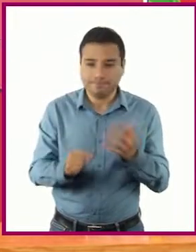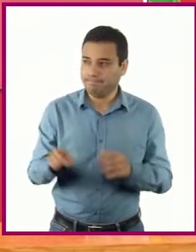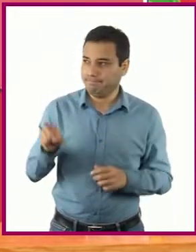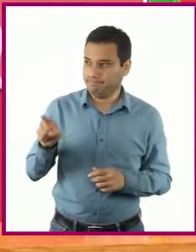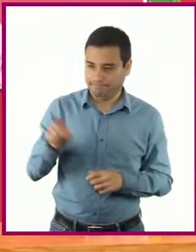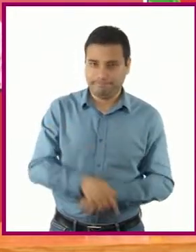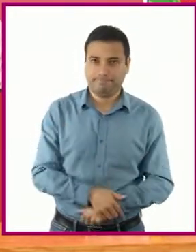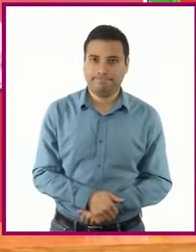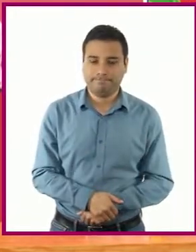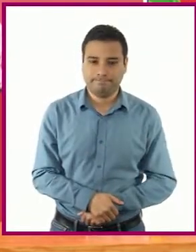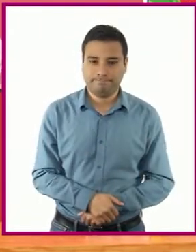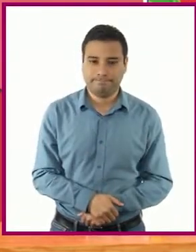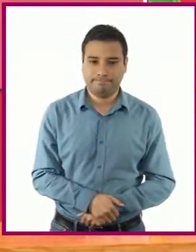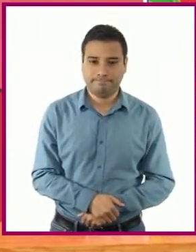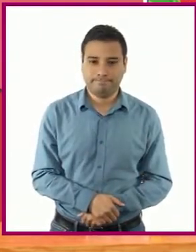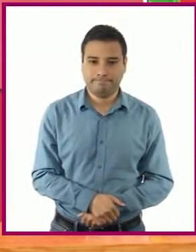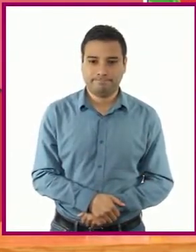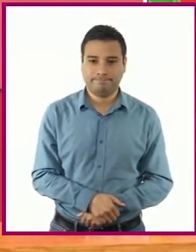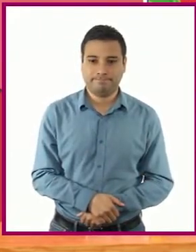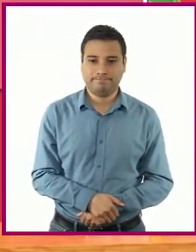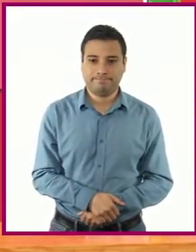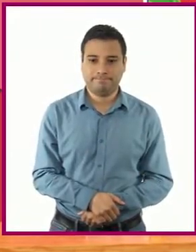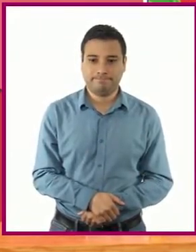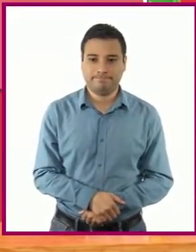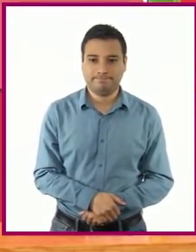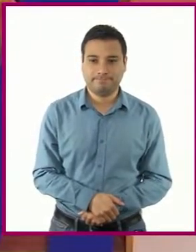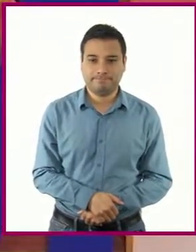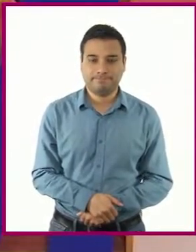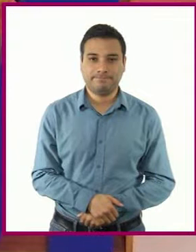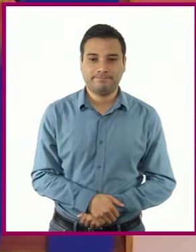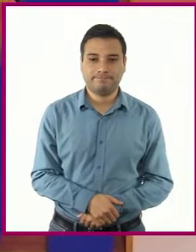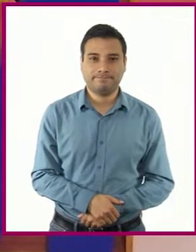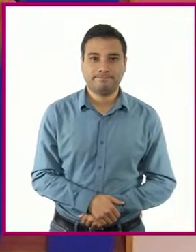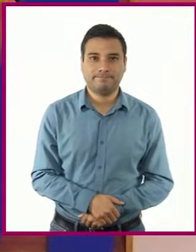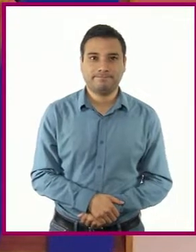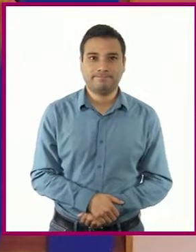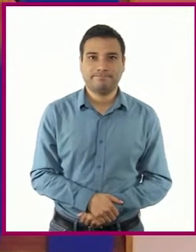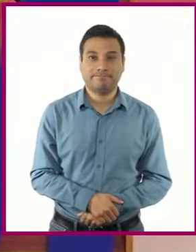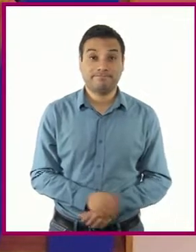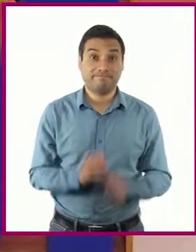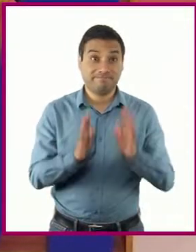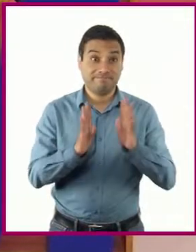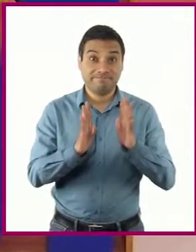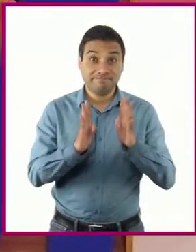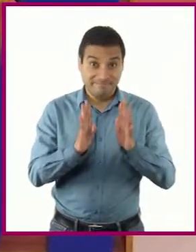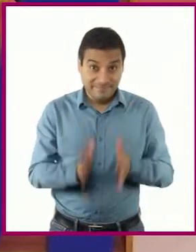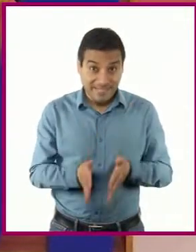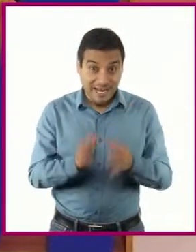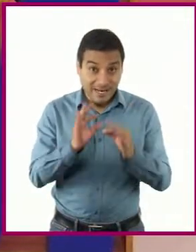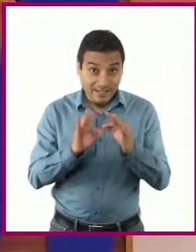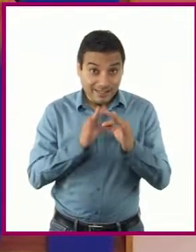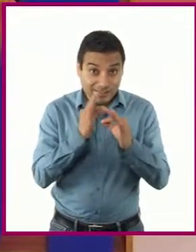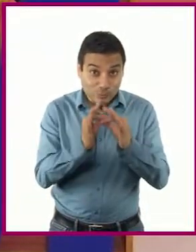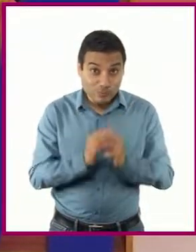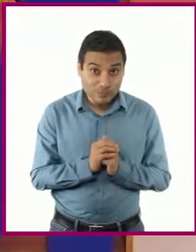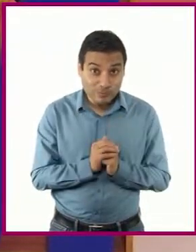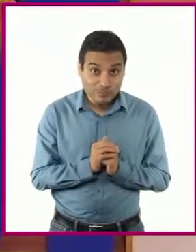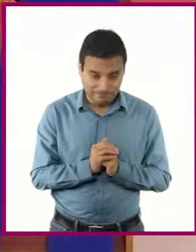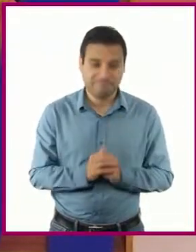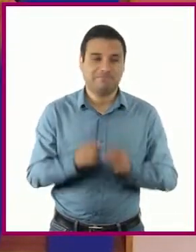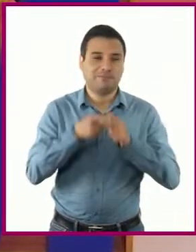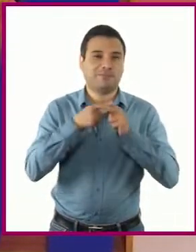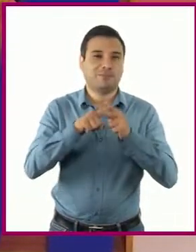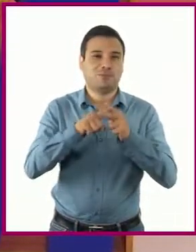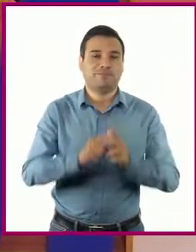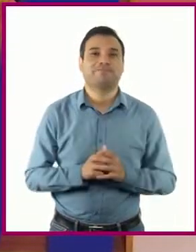lápiz, colores, libro de texto y en casa. ¿Están todas y todos preparados?